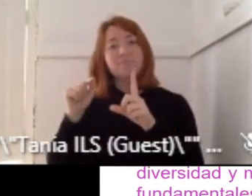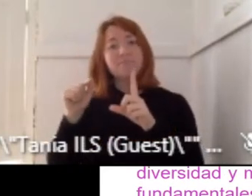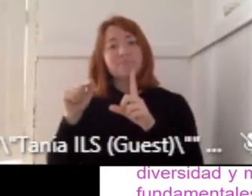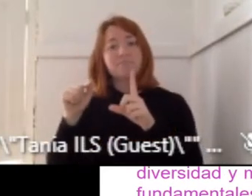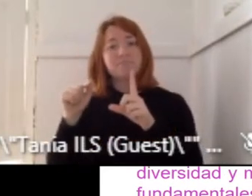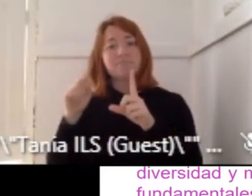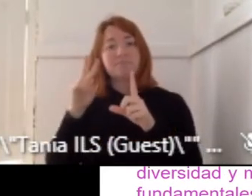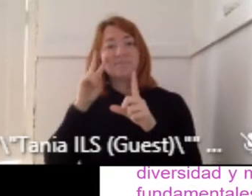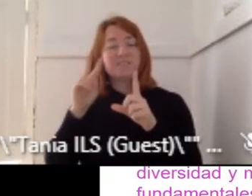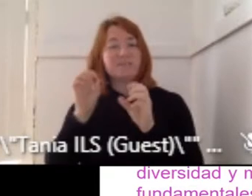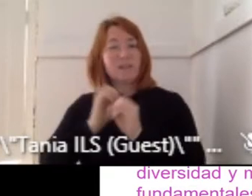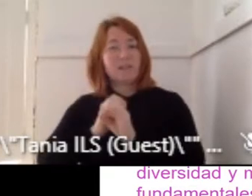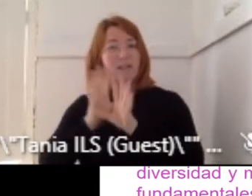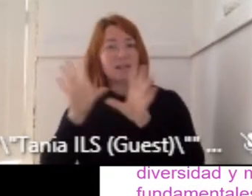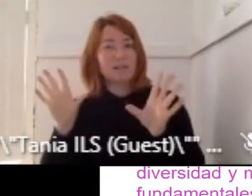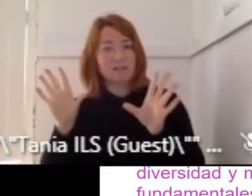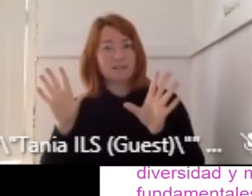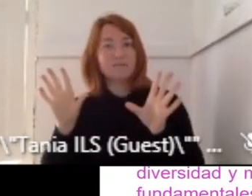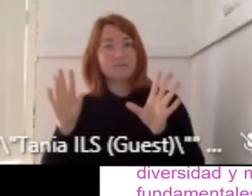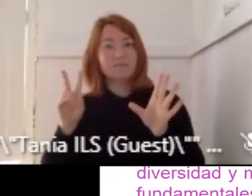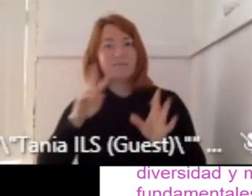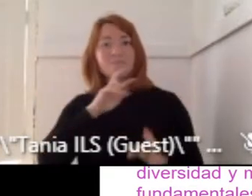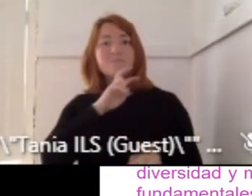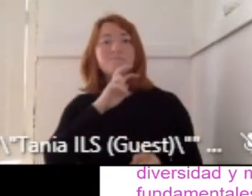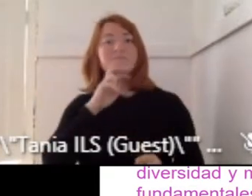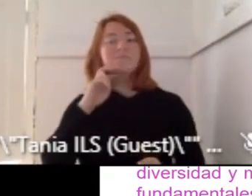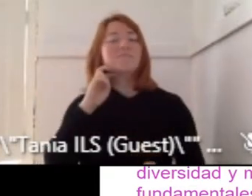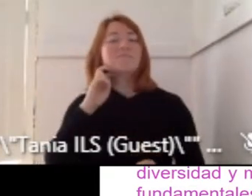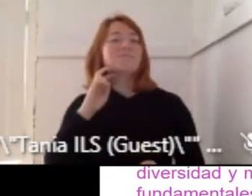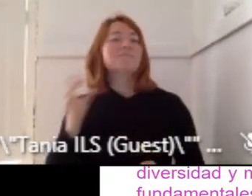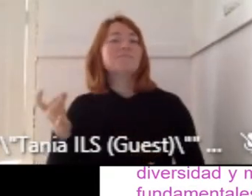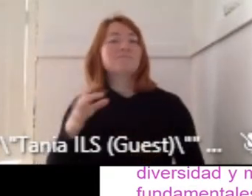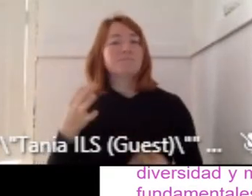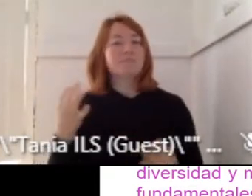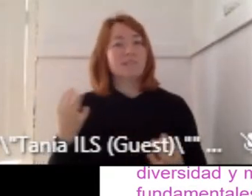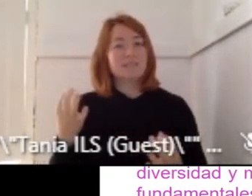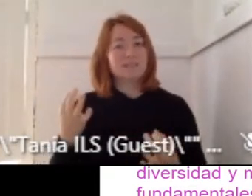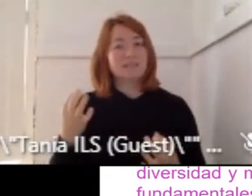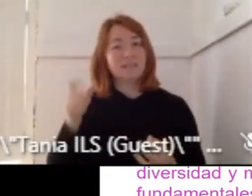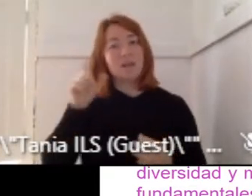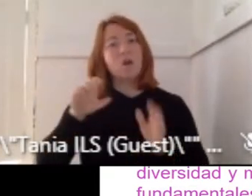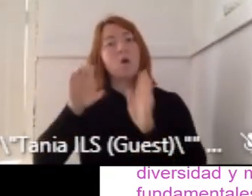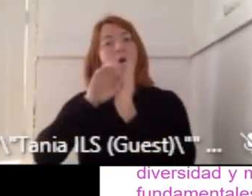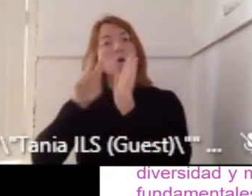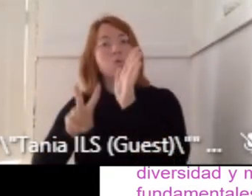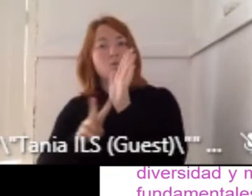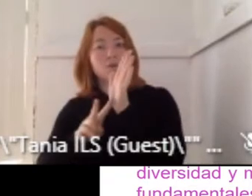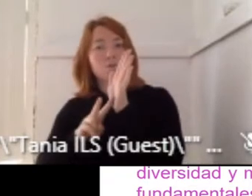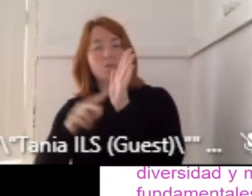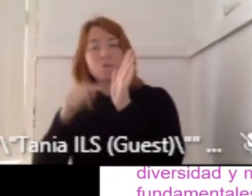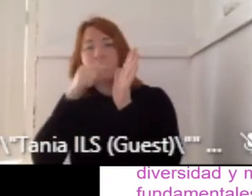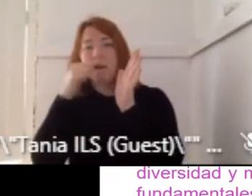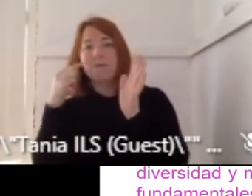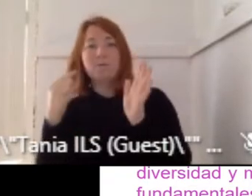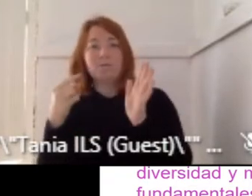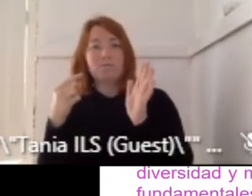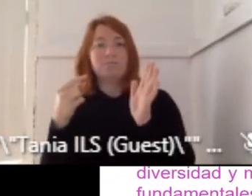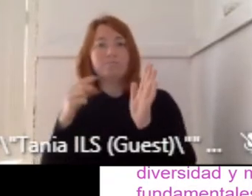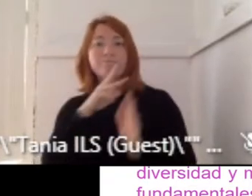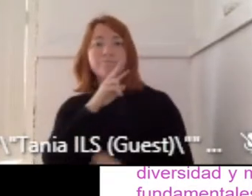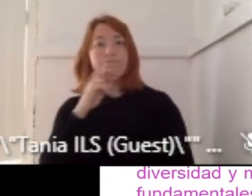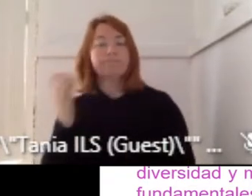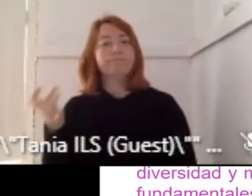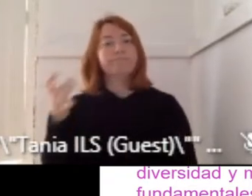que vemos que se sigue valorando mejor los currículos masculinos simplemente por